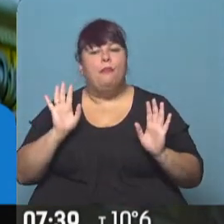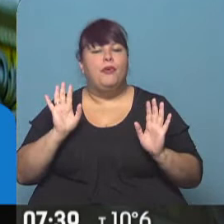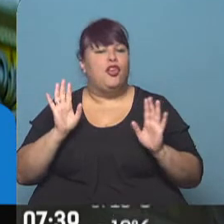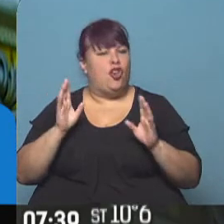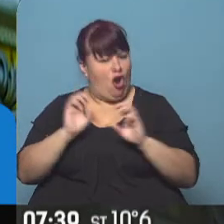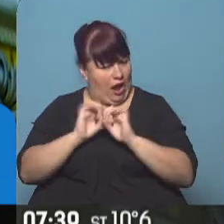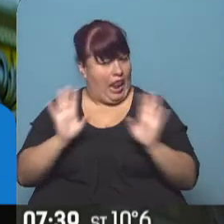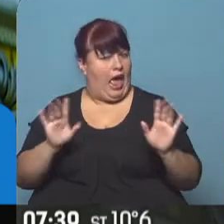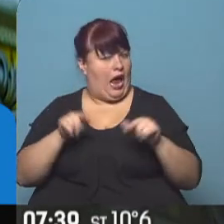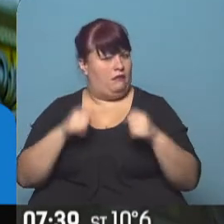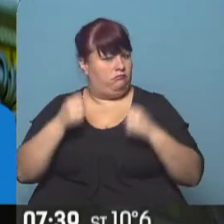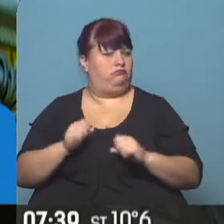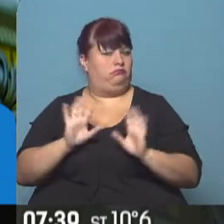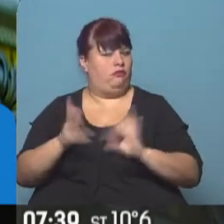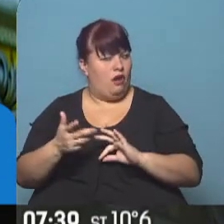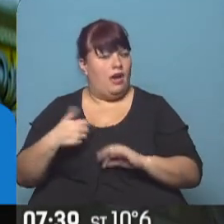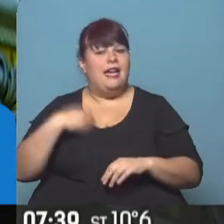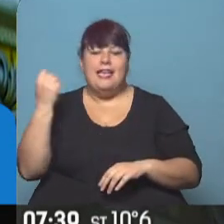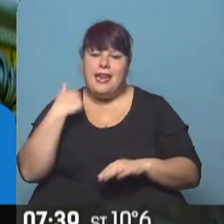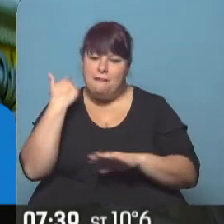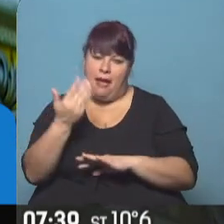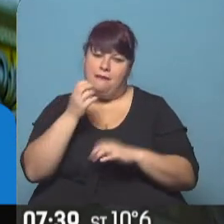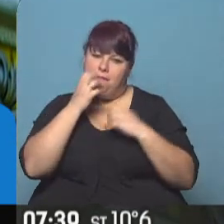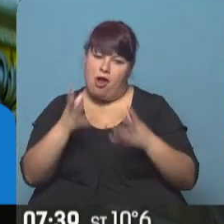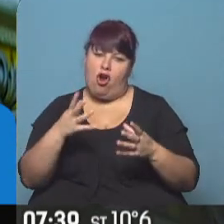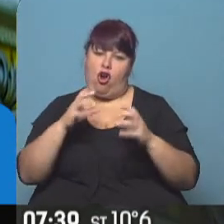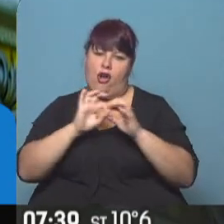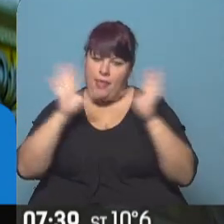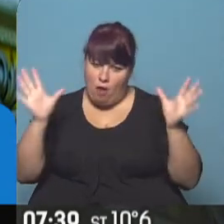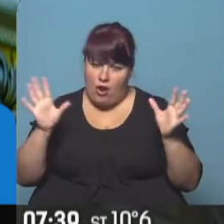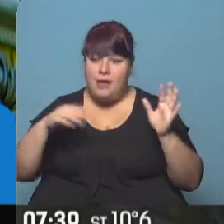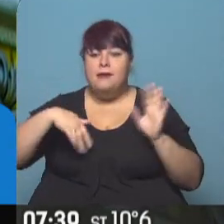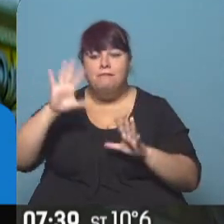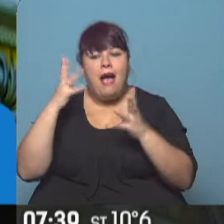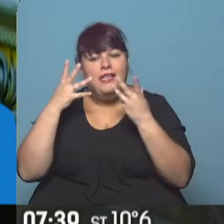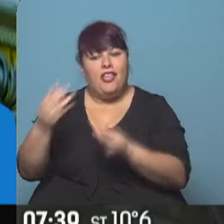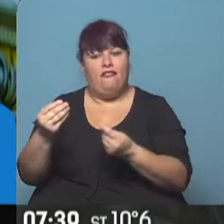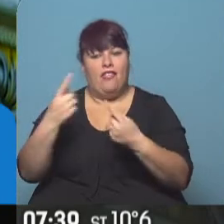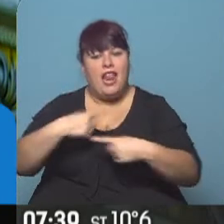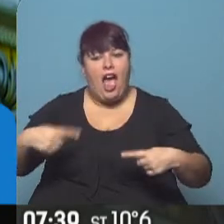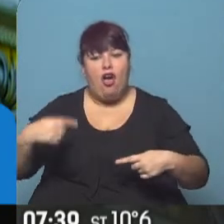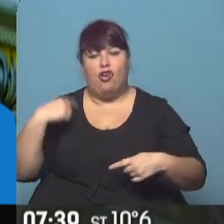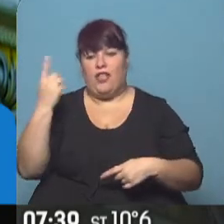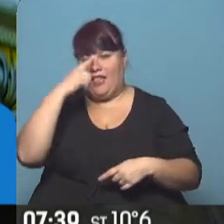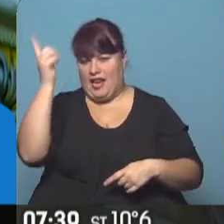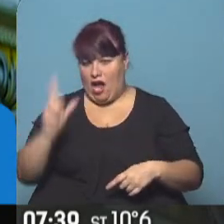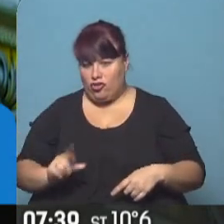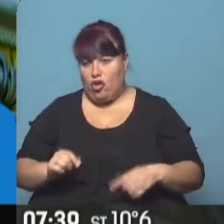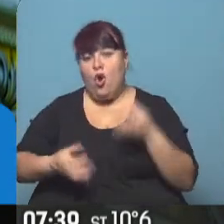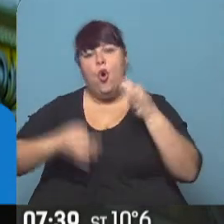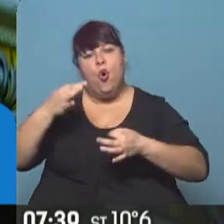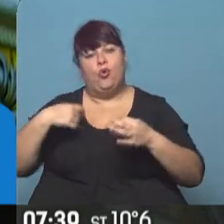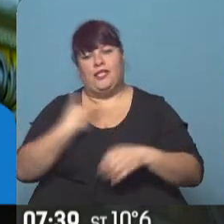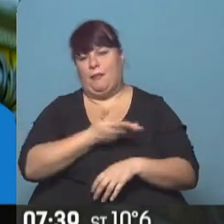muy claras en ese sentido. Queremos más y mejor democracia y más defensa de los intereses de la nación y